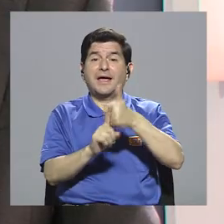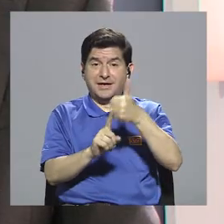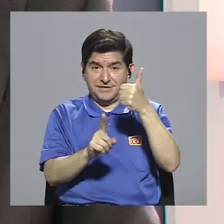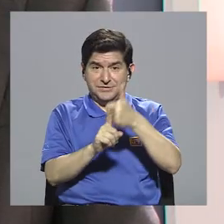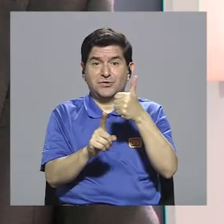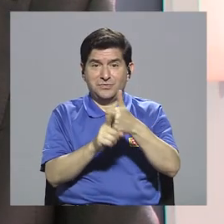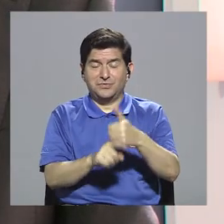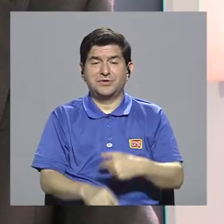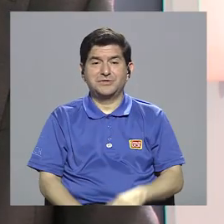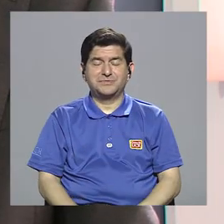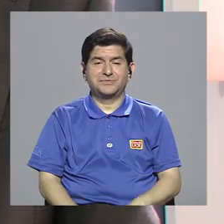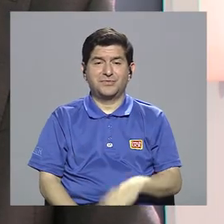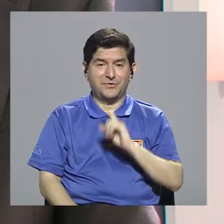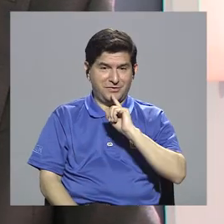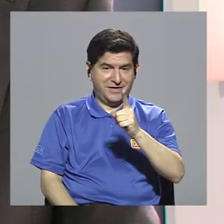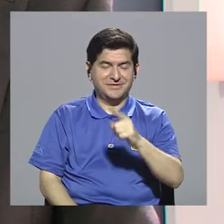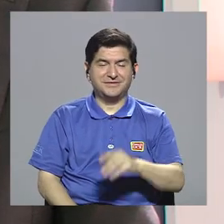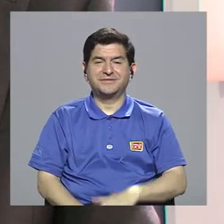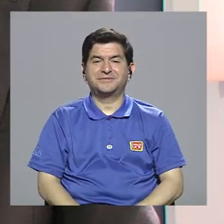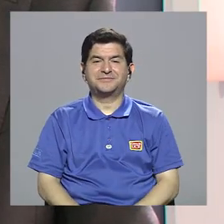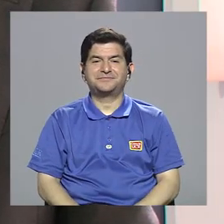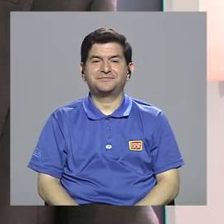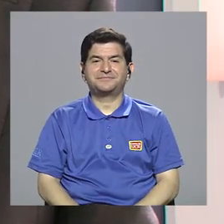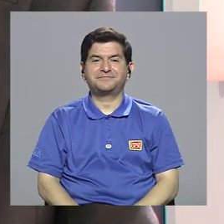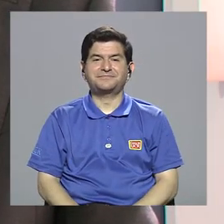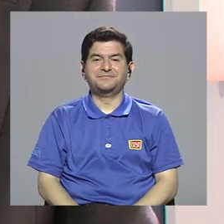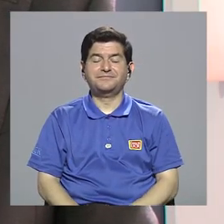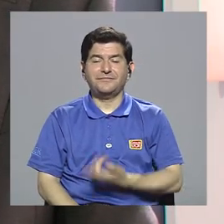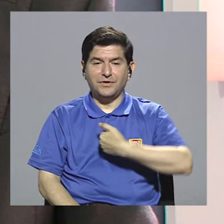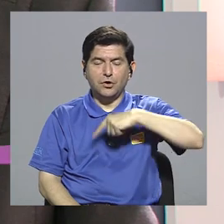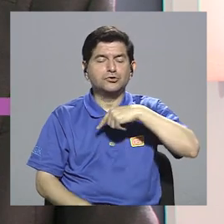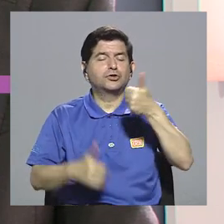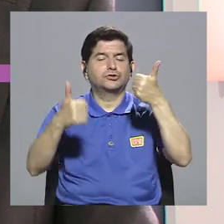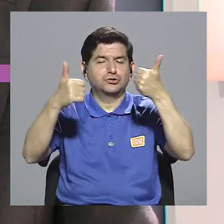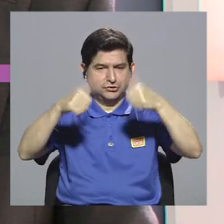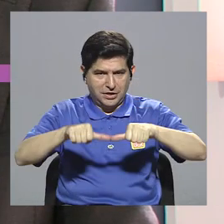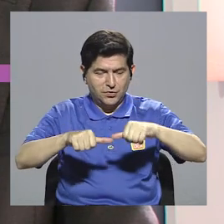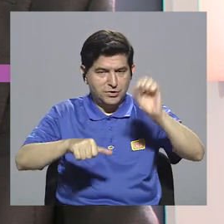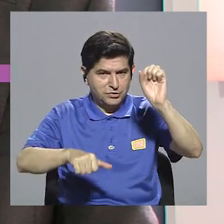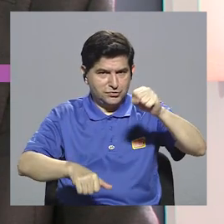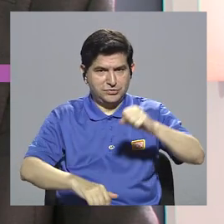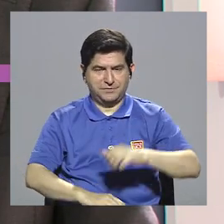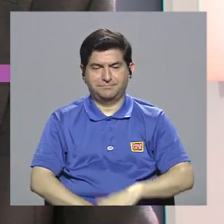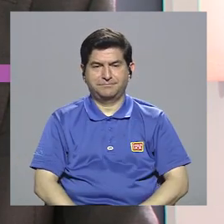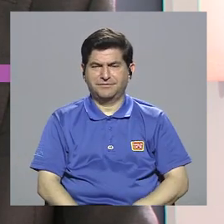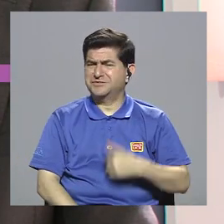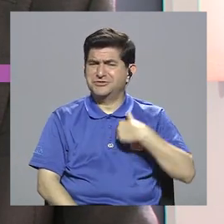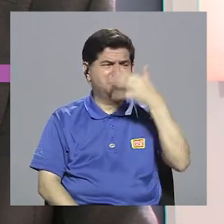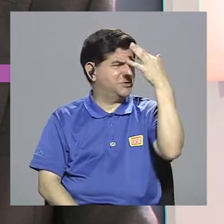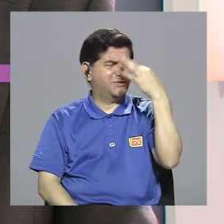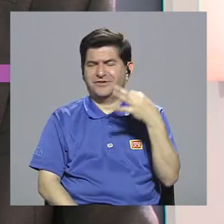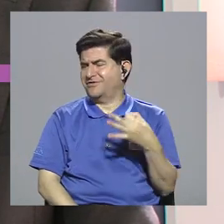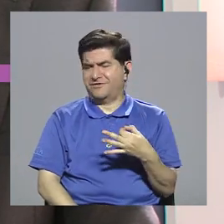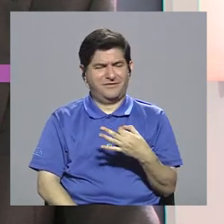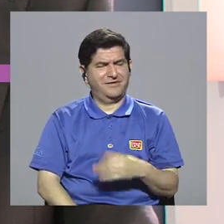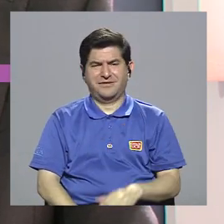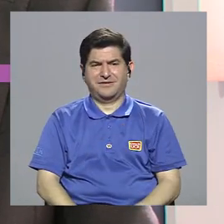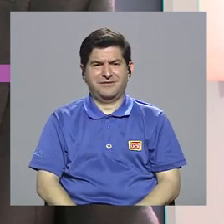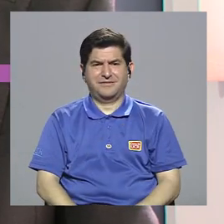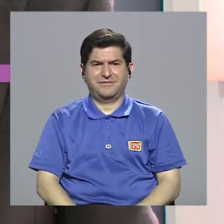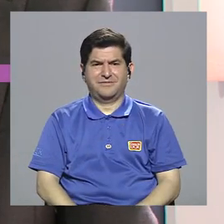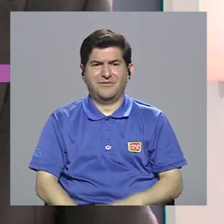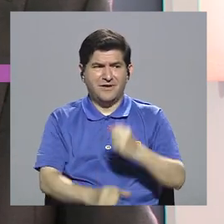lo que quería decir eso por supuesto estamos absolutamente de acuerdo en eso o sea yo creo que o sea